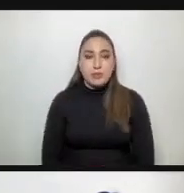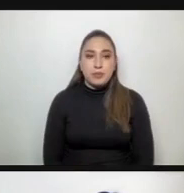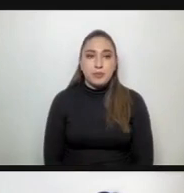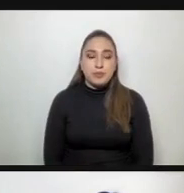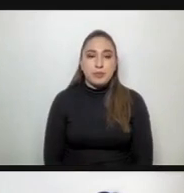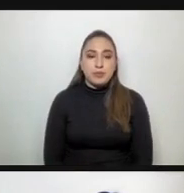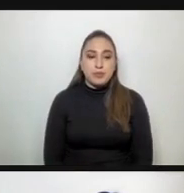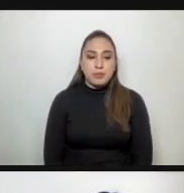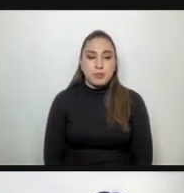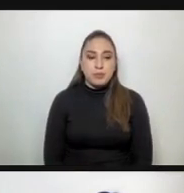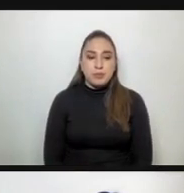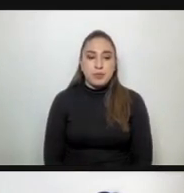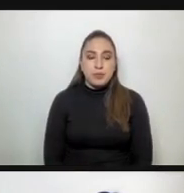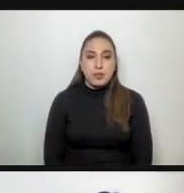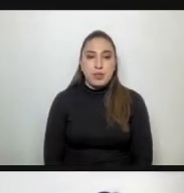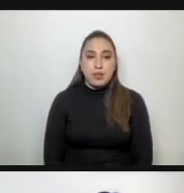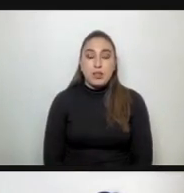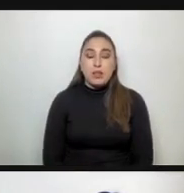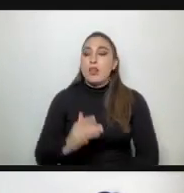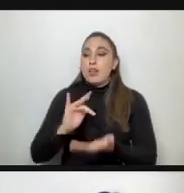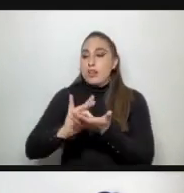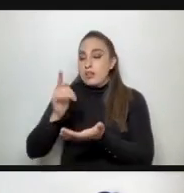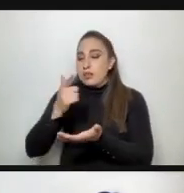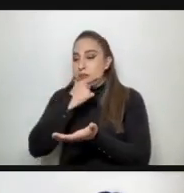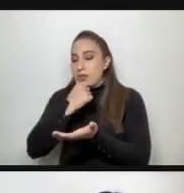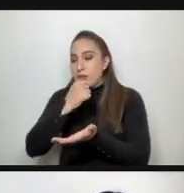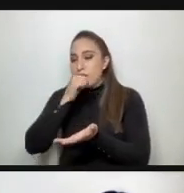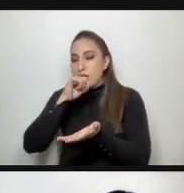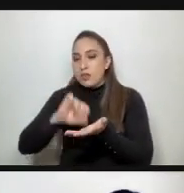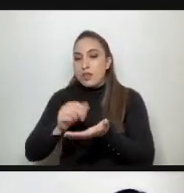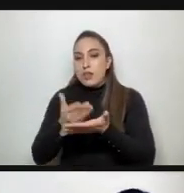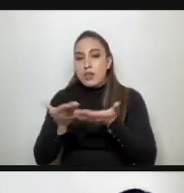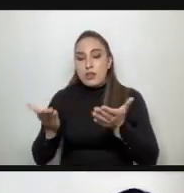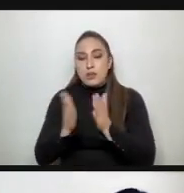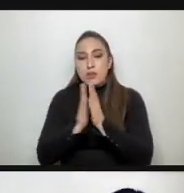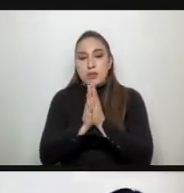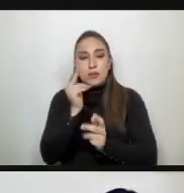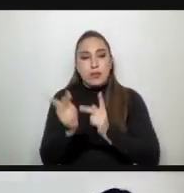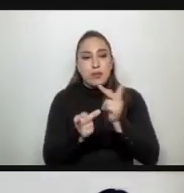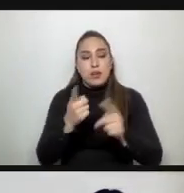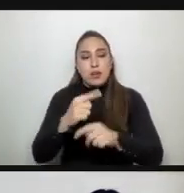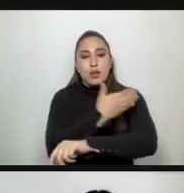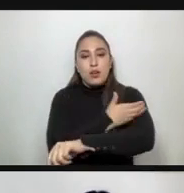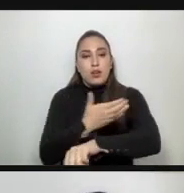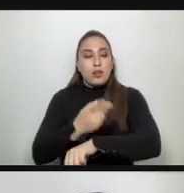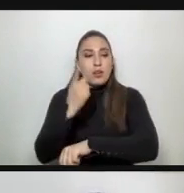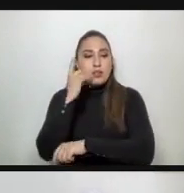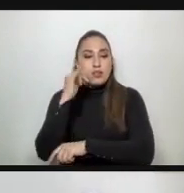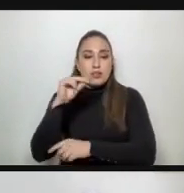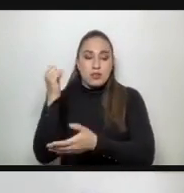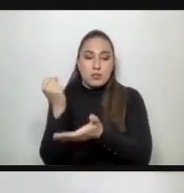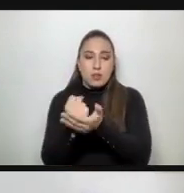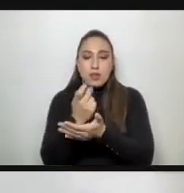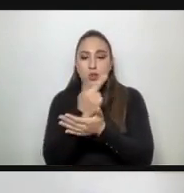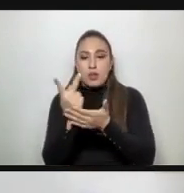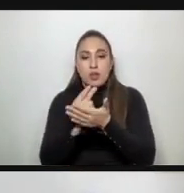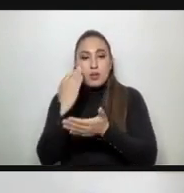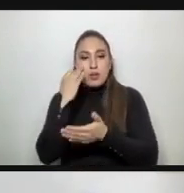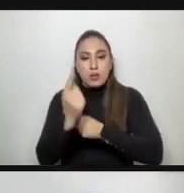Gracias, diputado. Le solicito someta en votación nominal si es de aprobarse el programa anual de referencia.